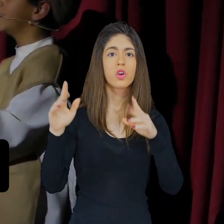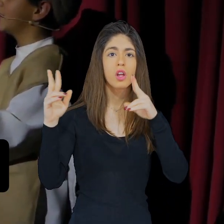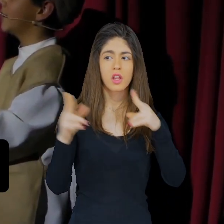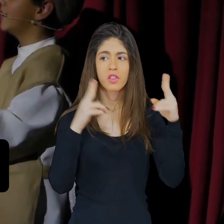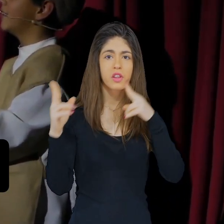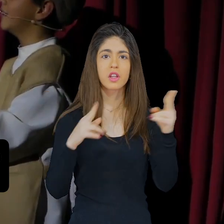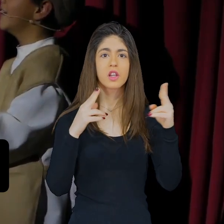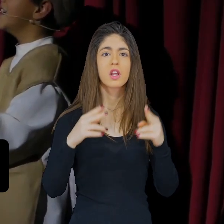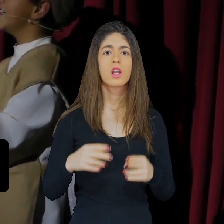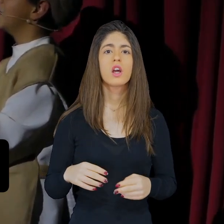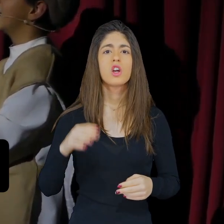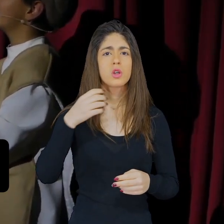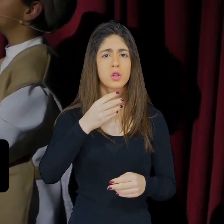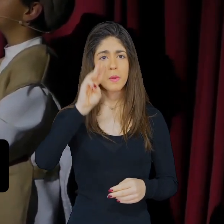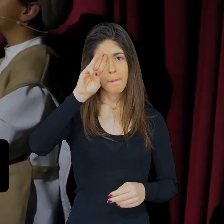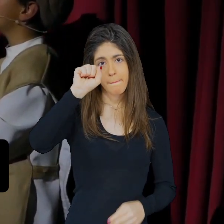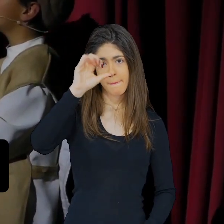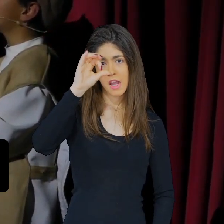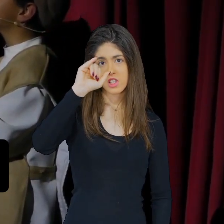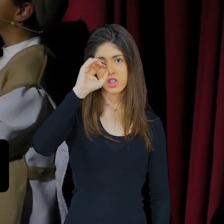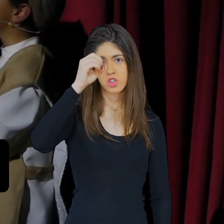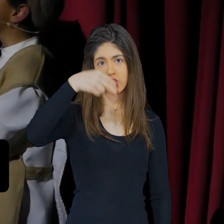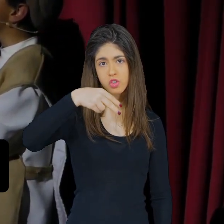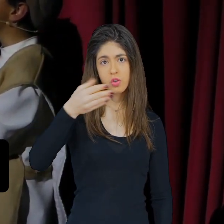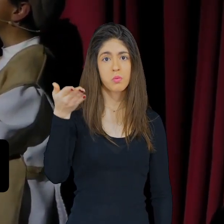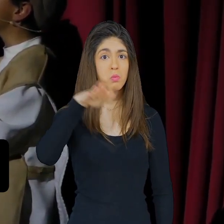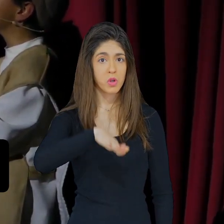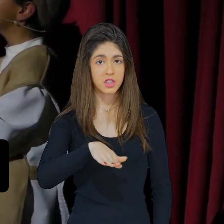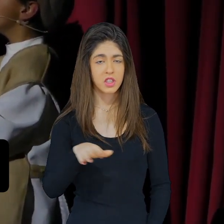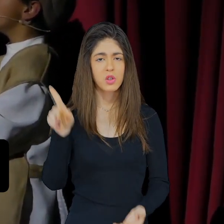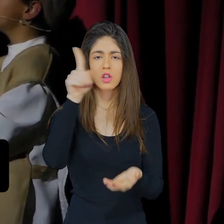escena estarán hasta un centenar de personas, entre actores, músicos y bailarines.